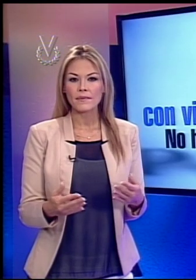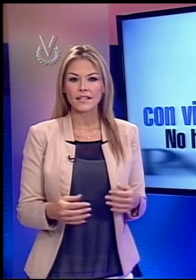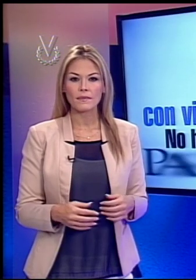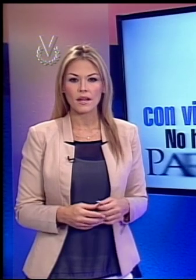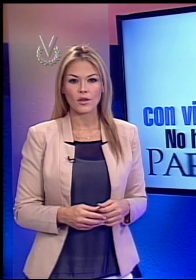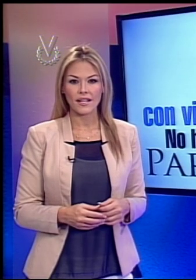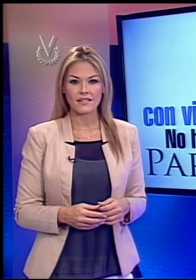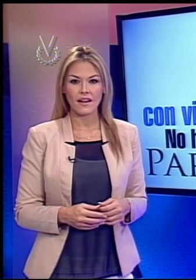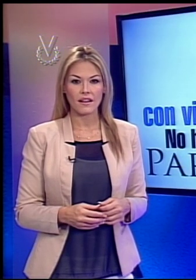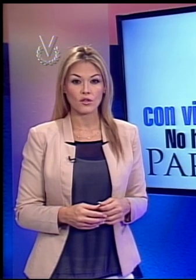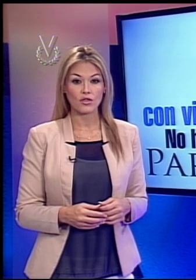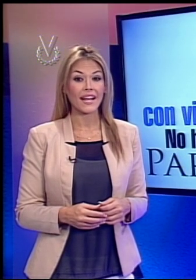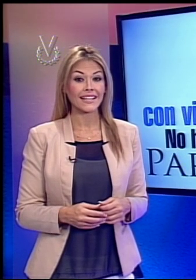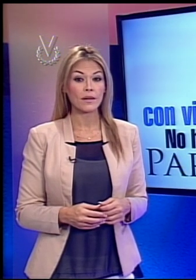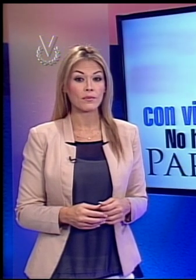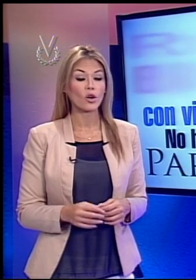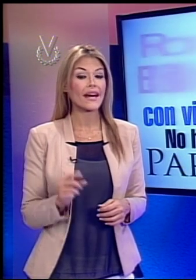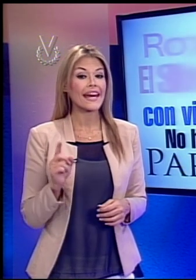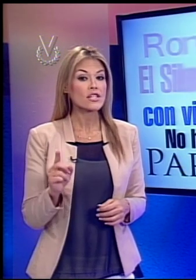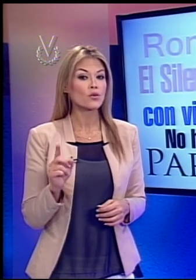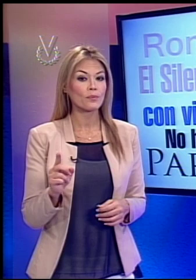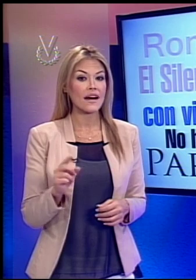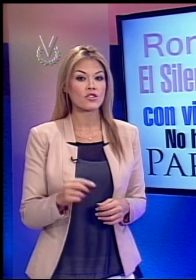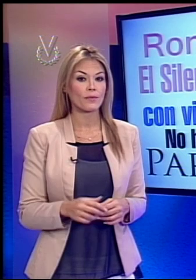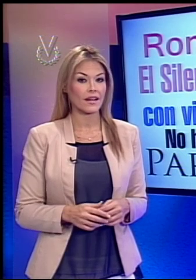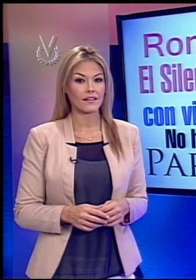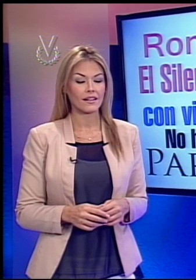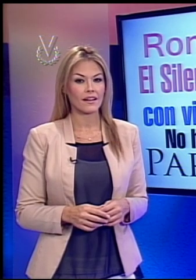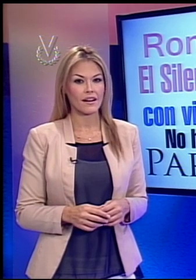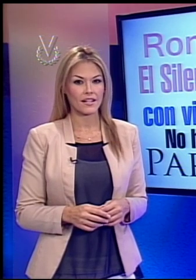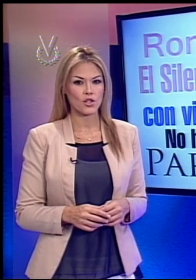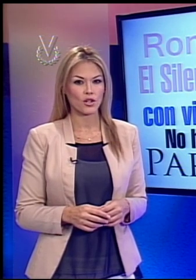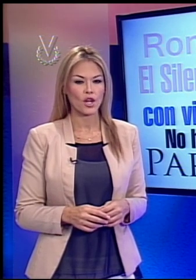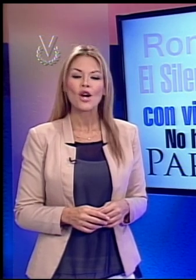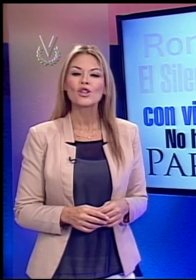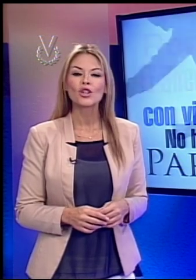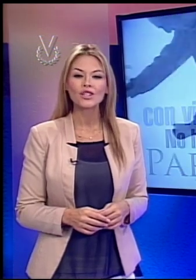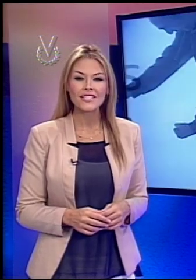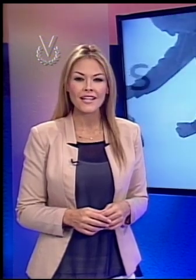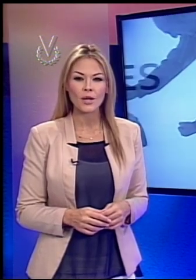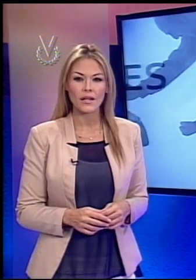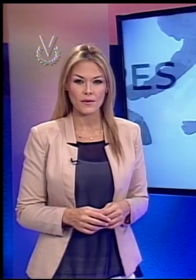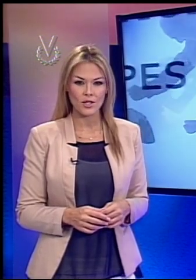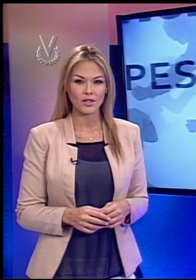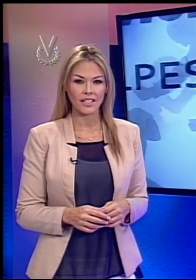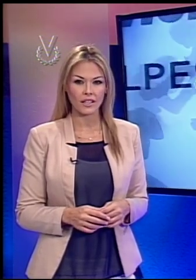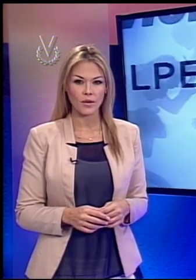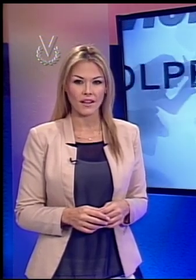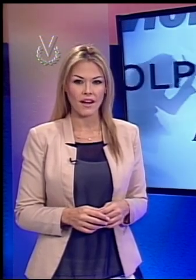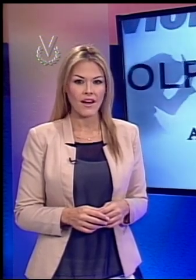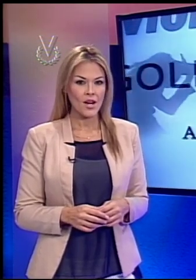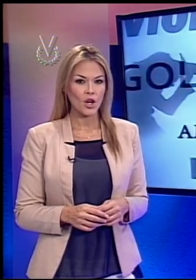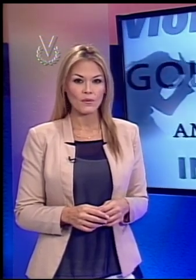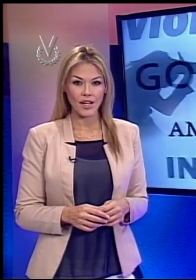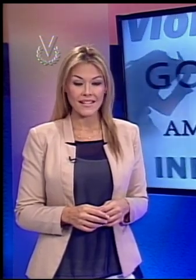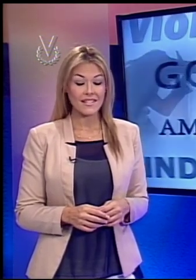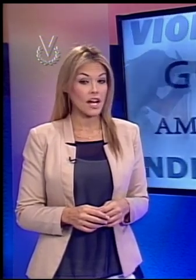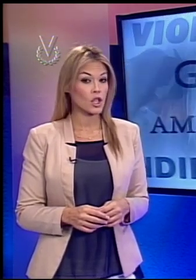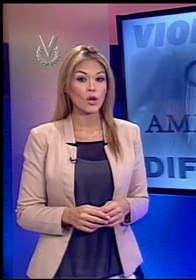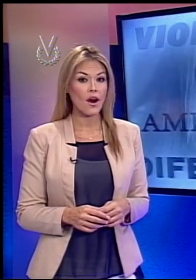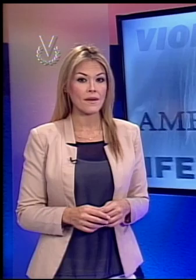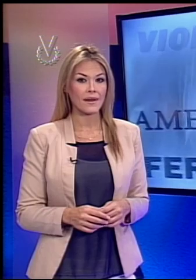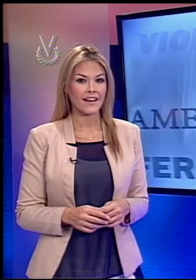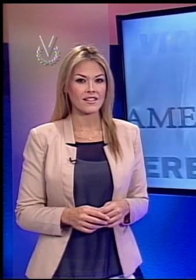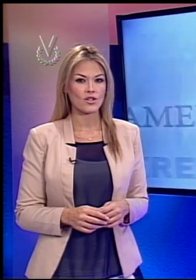Alentar a las víctimas de violencia a denunciar a tiempo es un paso para detener al agresor. Noticiero Venevisión te recuerda, con